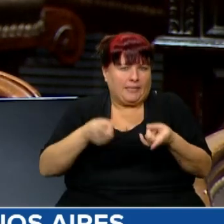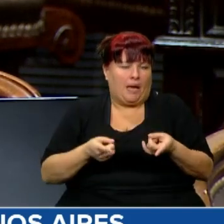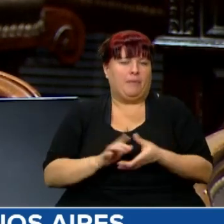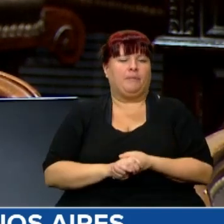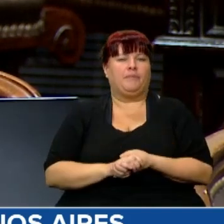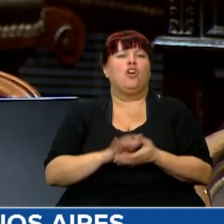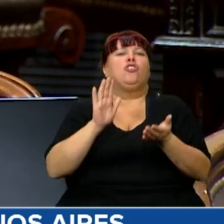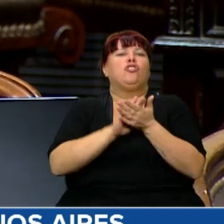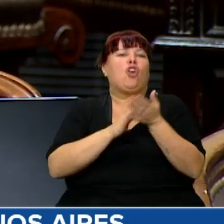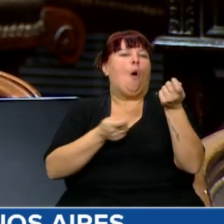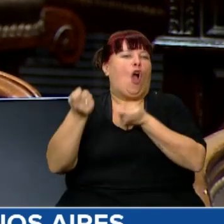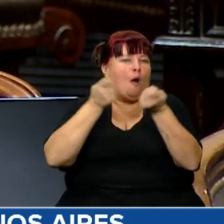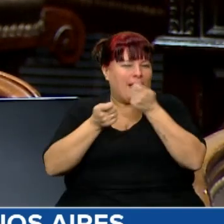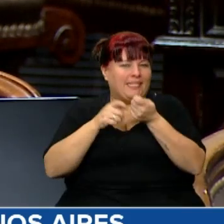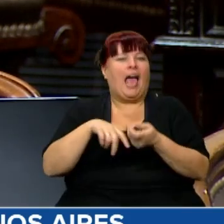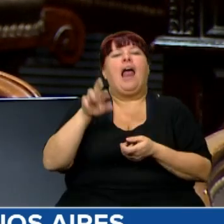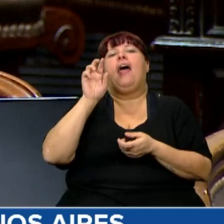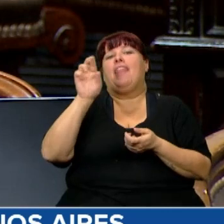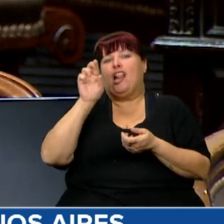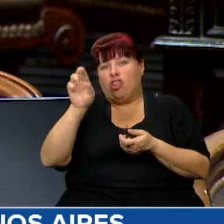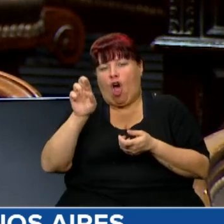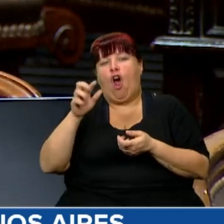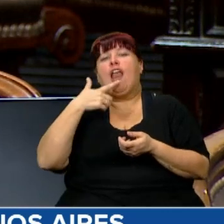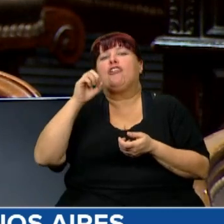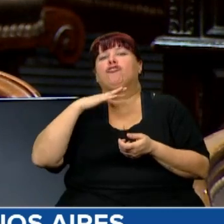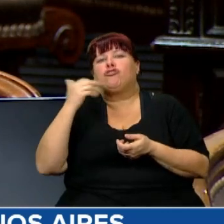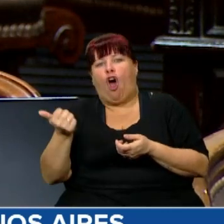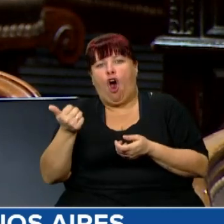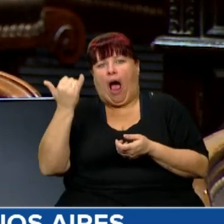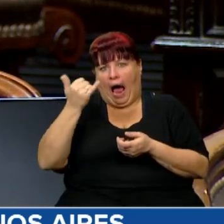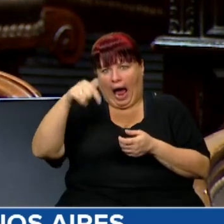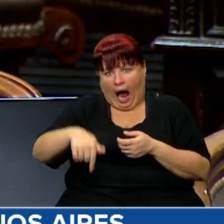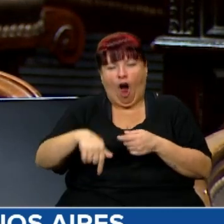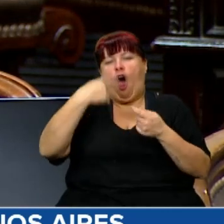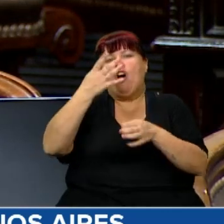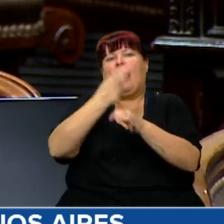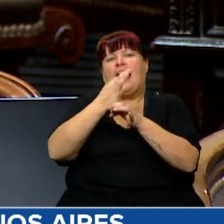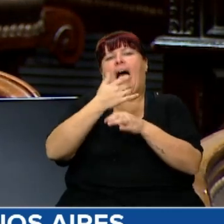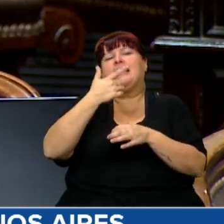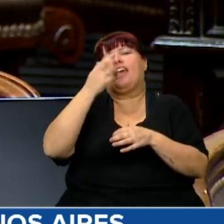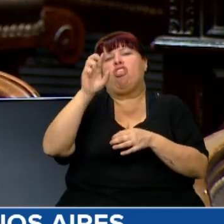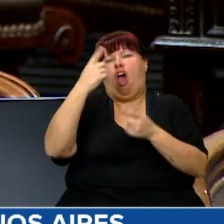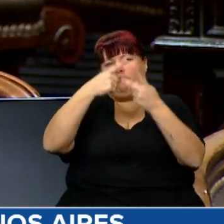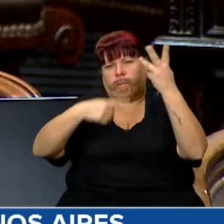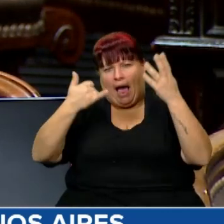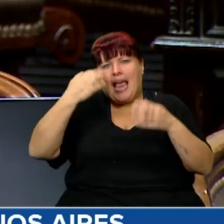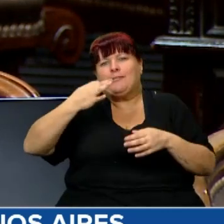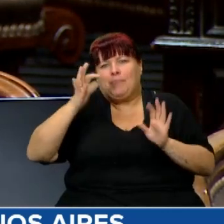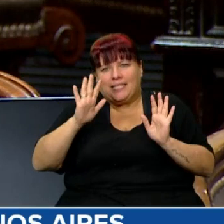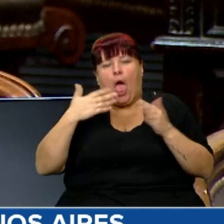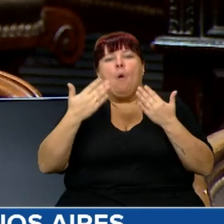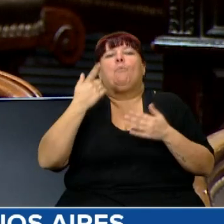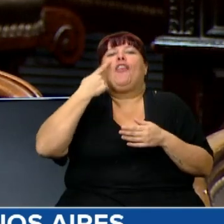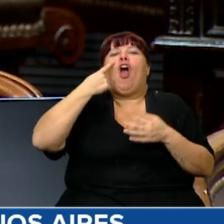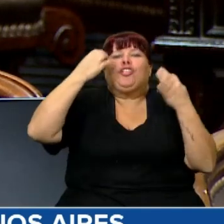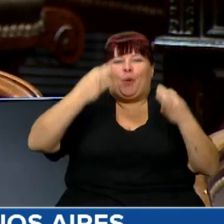arancelarias, me refiero a las comerciales, medidas cambiarias como los dólares soja que existen hoy, otro tipo de dólares especiales, pueda